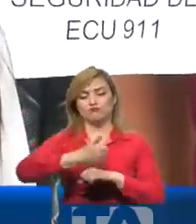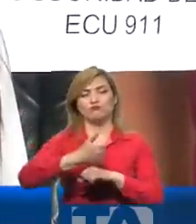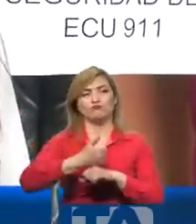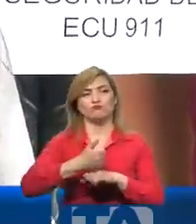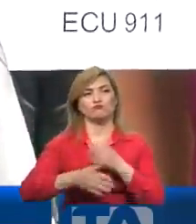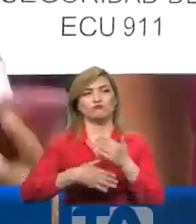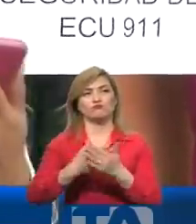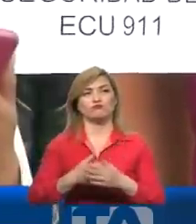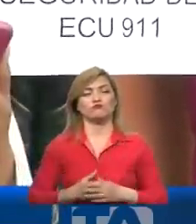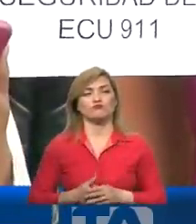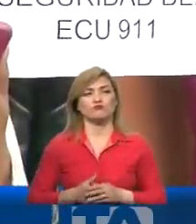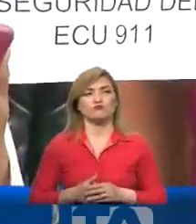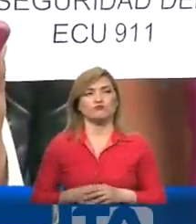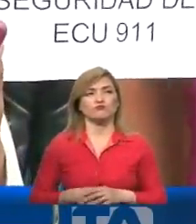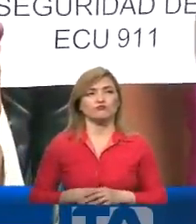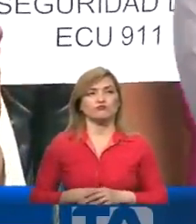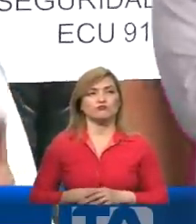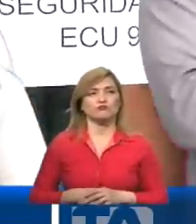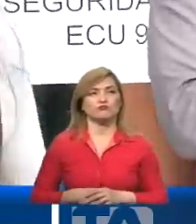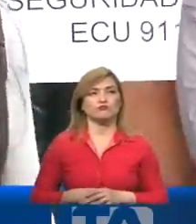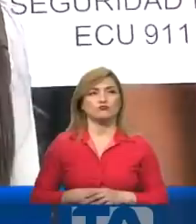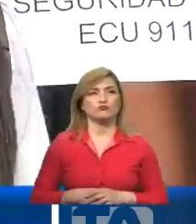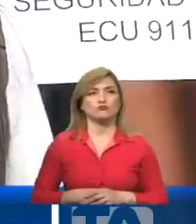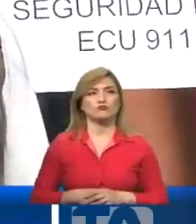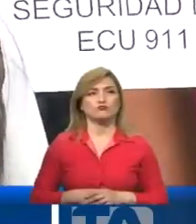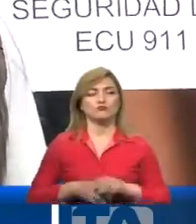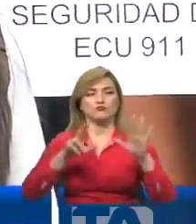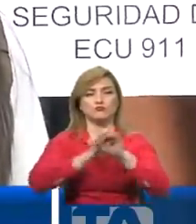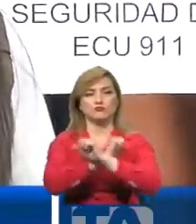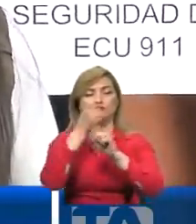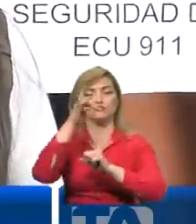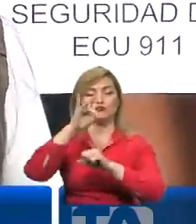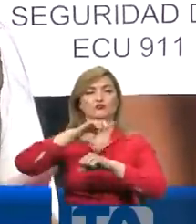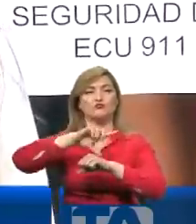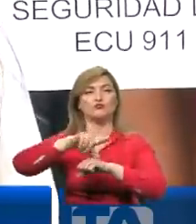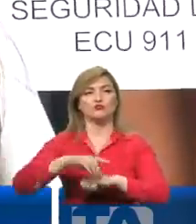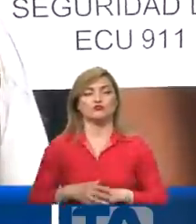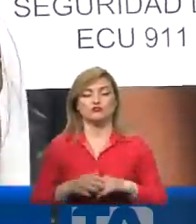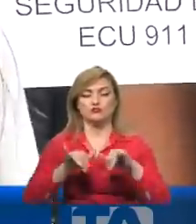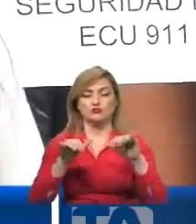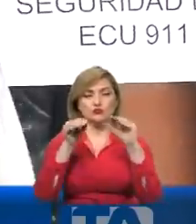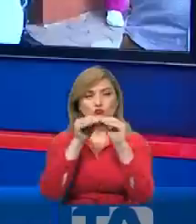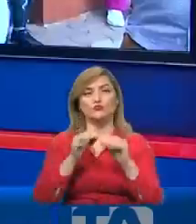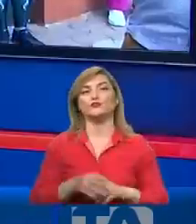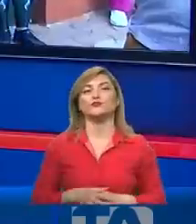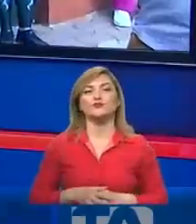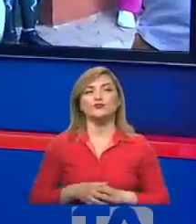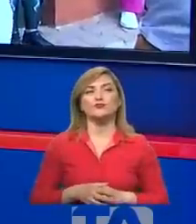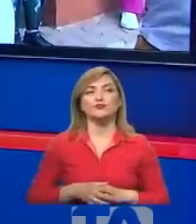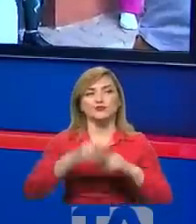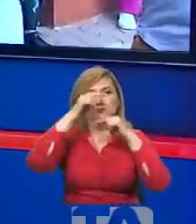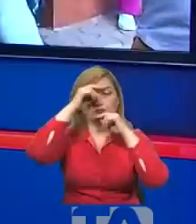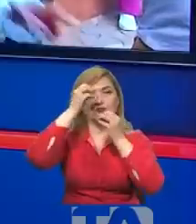los vecinos. Son las 8 de la mañana con 18 minutos. Nosotros regresamos a estudio con ustedes, compañeras, que nos tienen